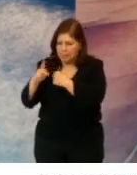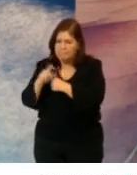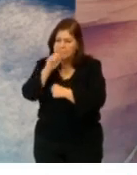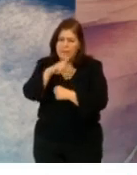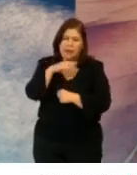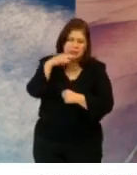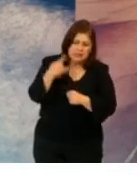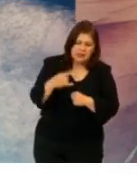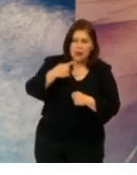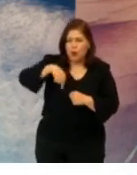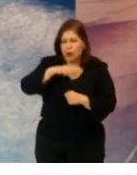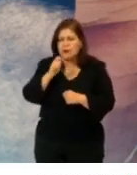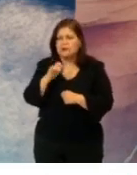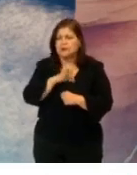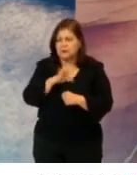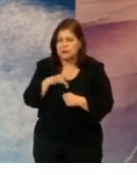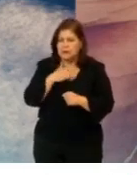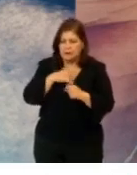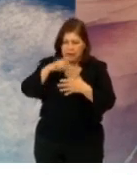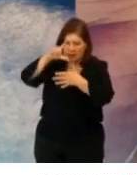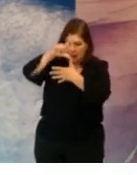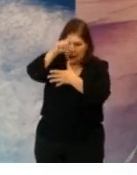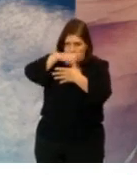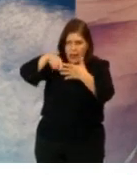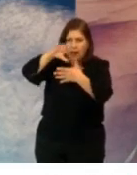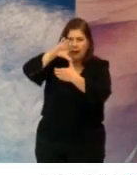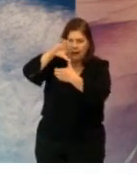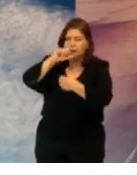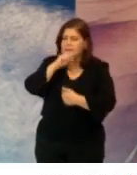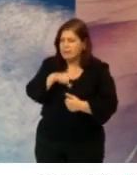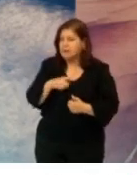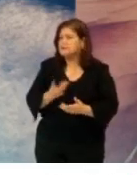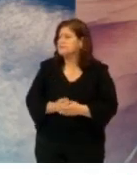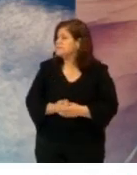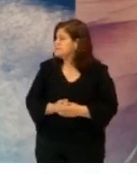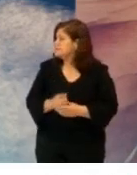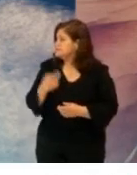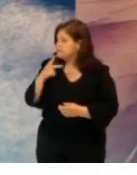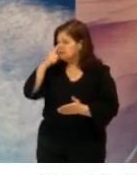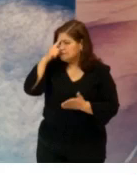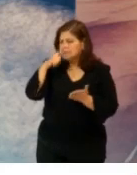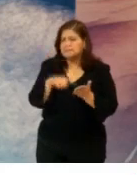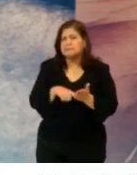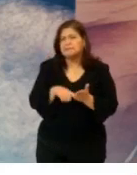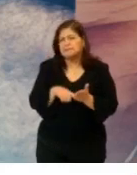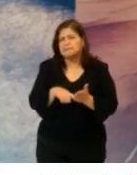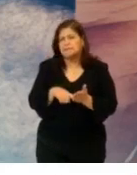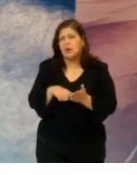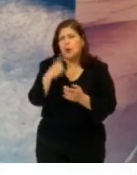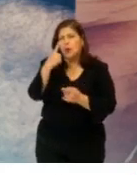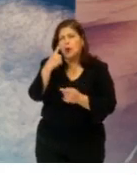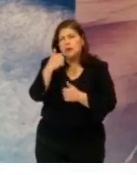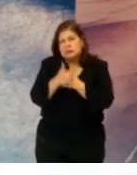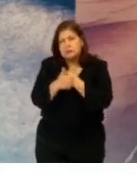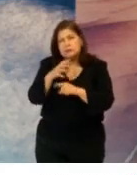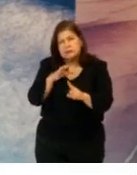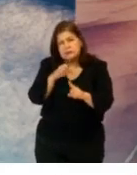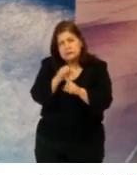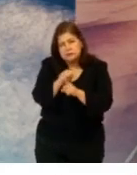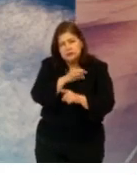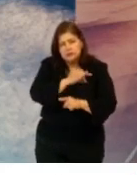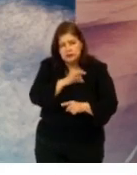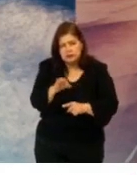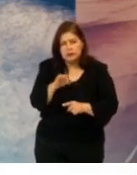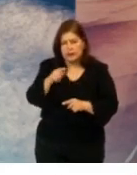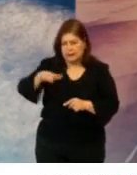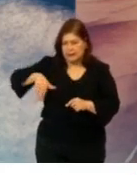general toda lo que es América Latina y el Caribe, ¿no? Pero creo que un gran desafío, para después entrar lo